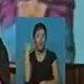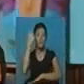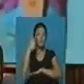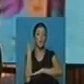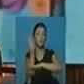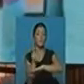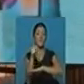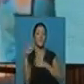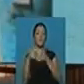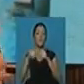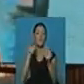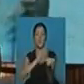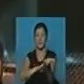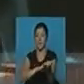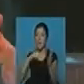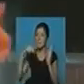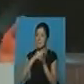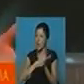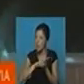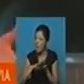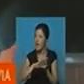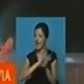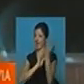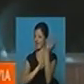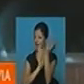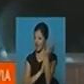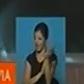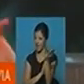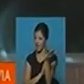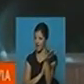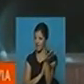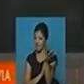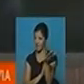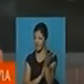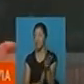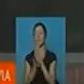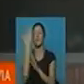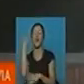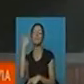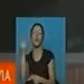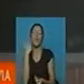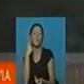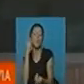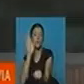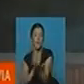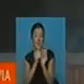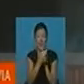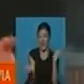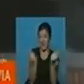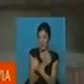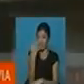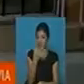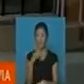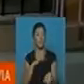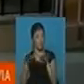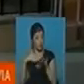izquierda, que inclusive, recordemos que nace oponiéndose a la izquierda tradicional, o rompiendo con la izquierda tradicional de Bolivia. Desde los movimientos sociales, digamos. Claro, desde